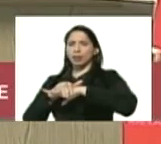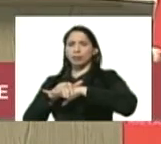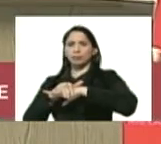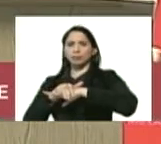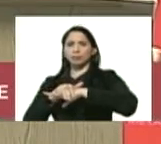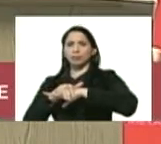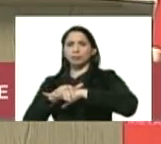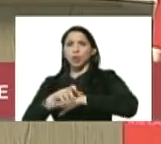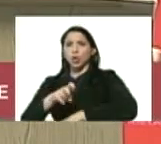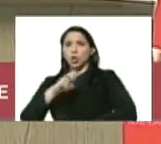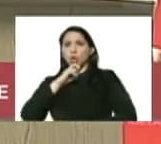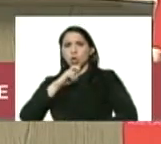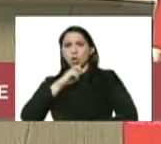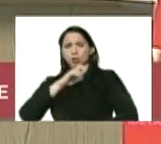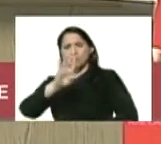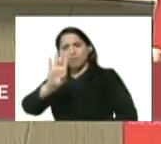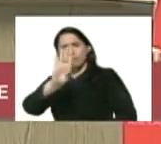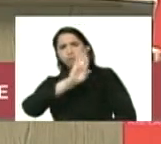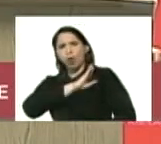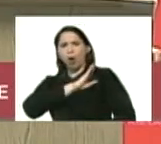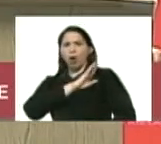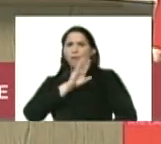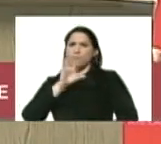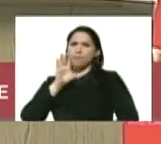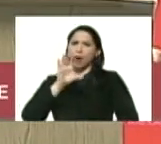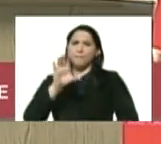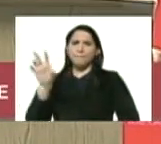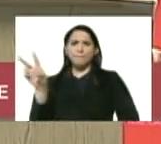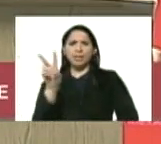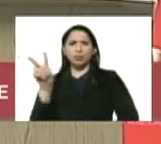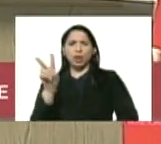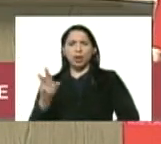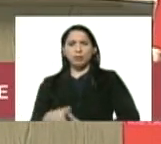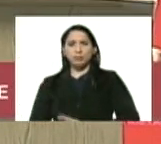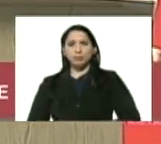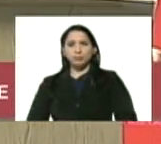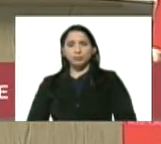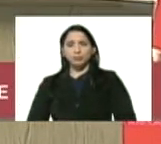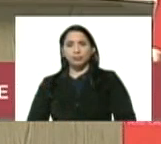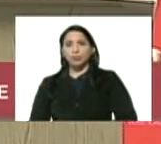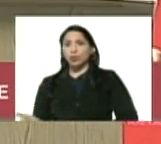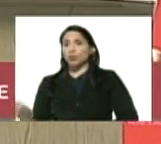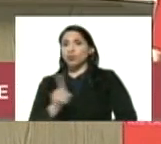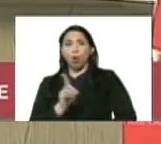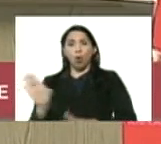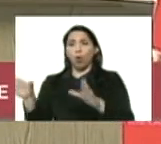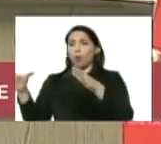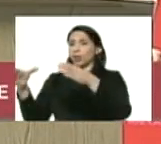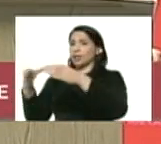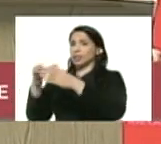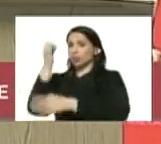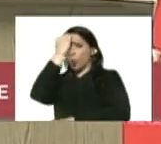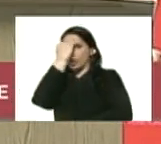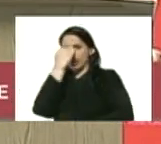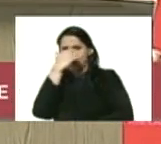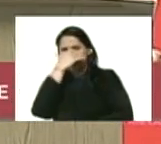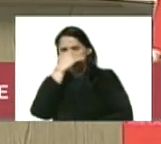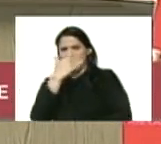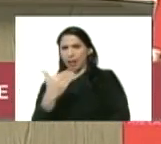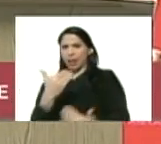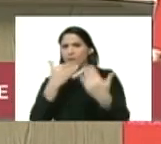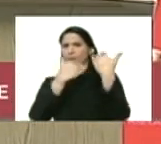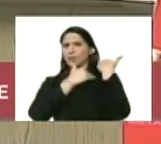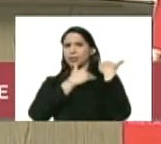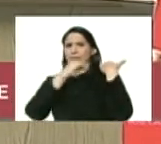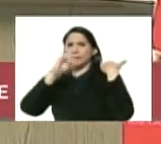por el oro que es patrimonio de la República Bolivariana de Venezuela, no de la organización criminal que preside